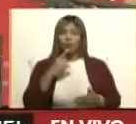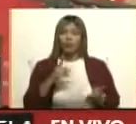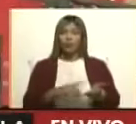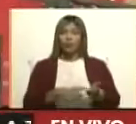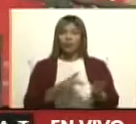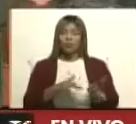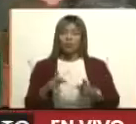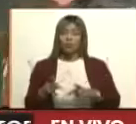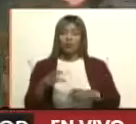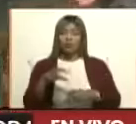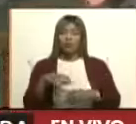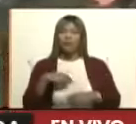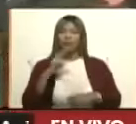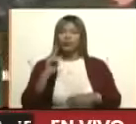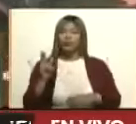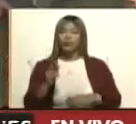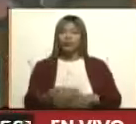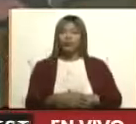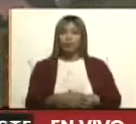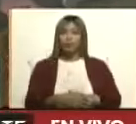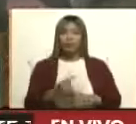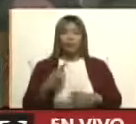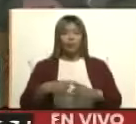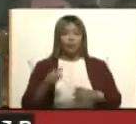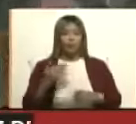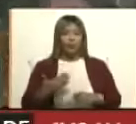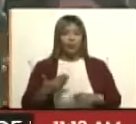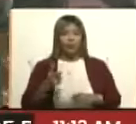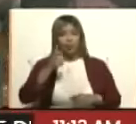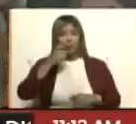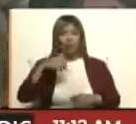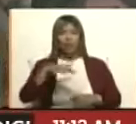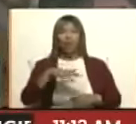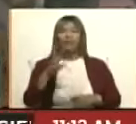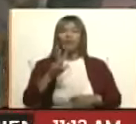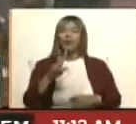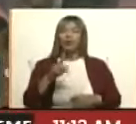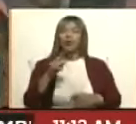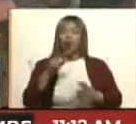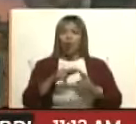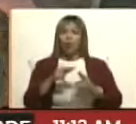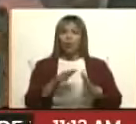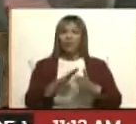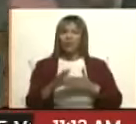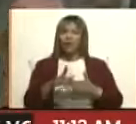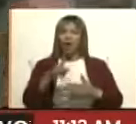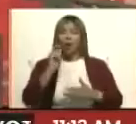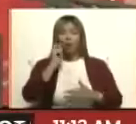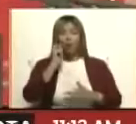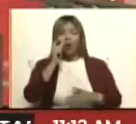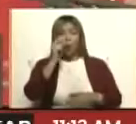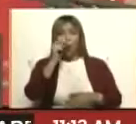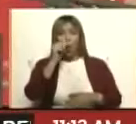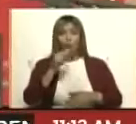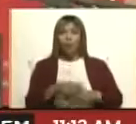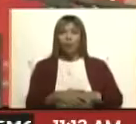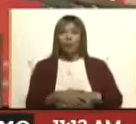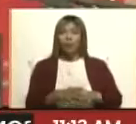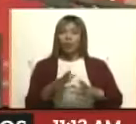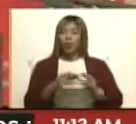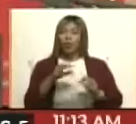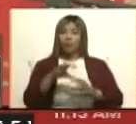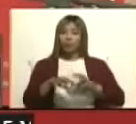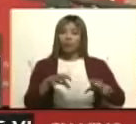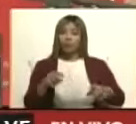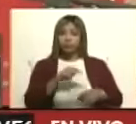Plan República. Pero es importante que el pueblo de Venezuela también conozca que estos hombres y mujeres están